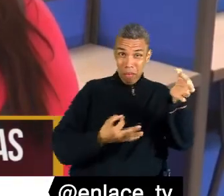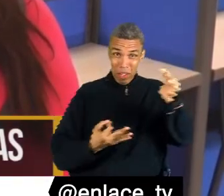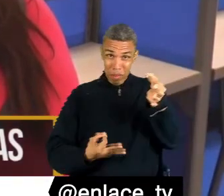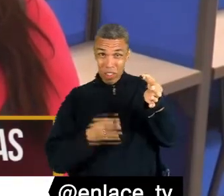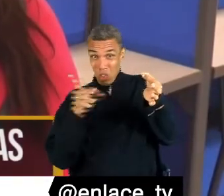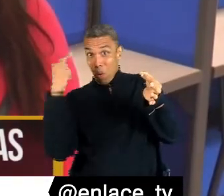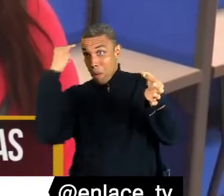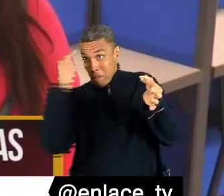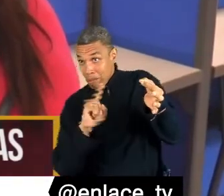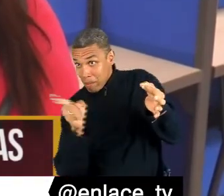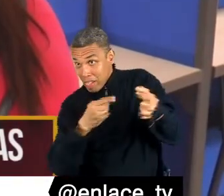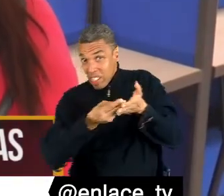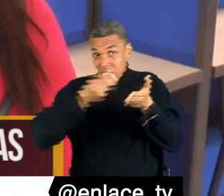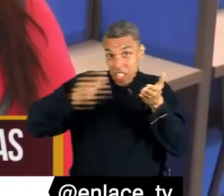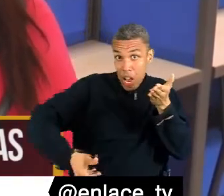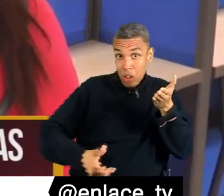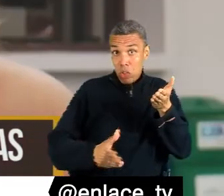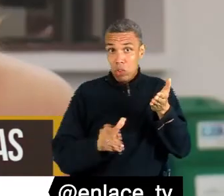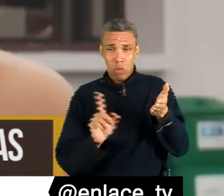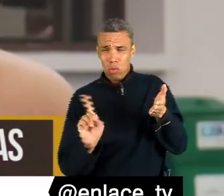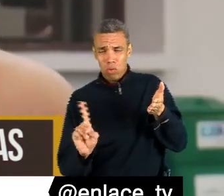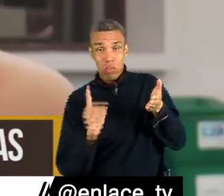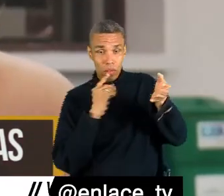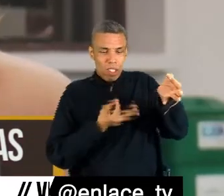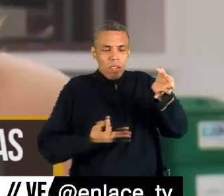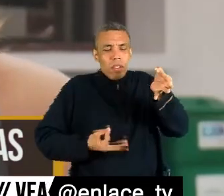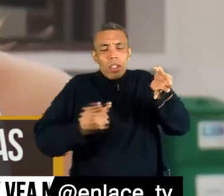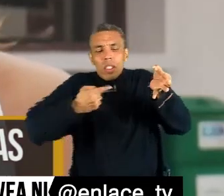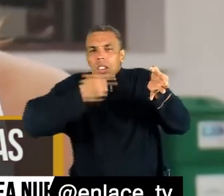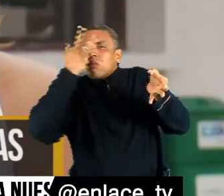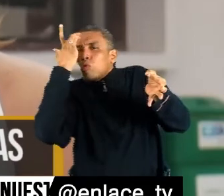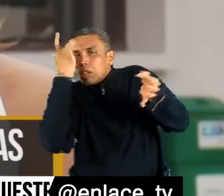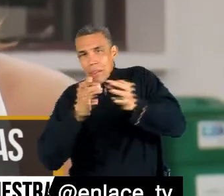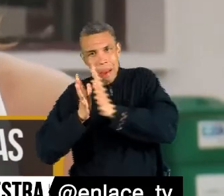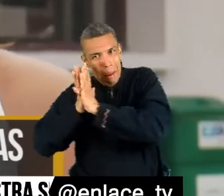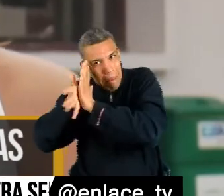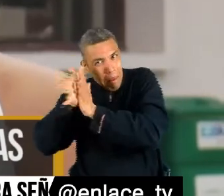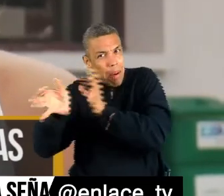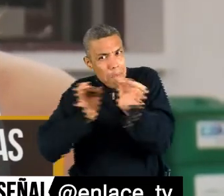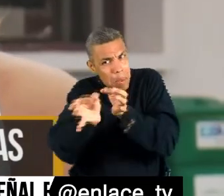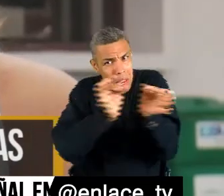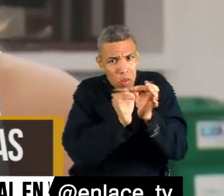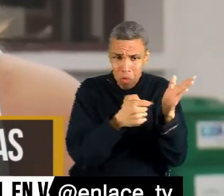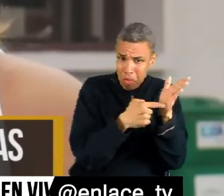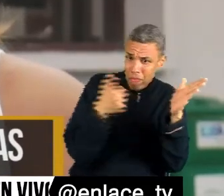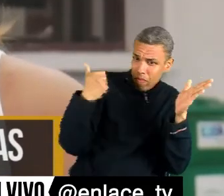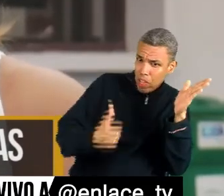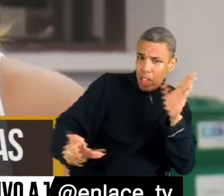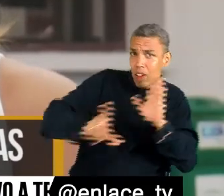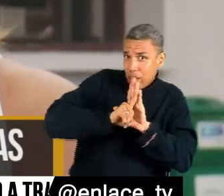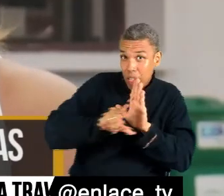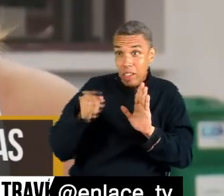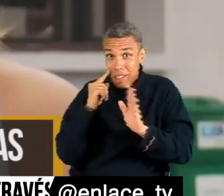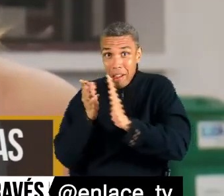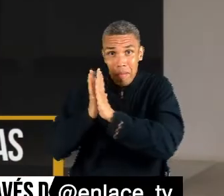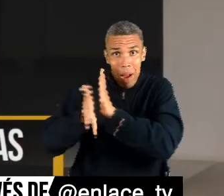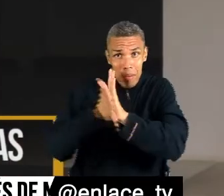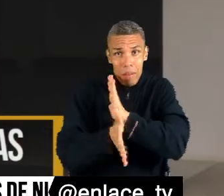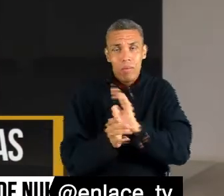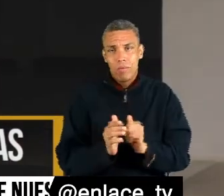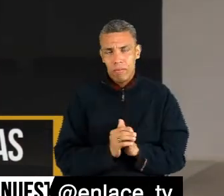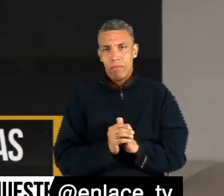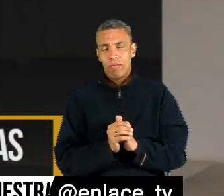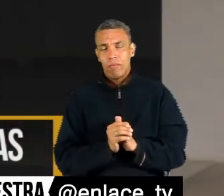y saber cuáles son esas necesidades o esas inquietudes de las cuales esa, según ellos, nosotros no le hemos dado respuesta.